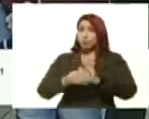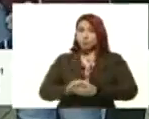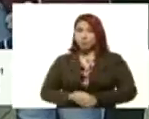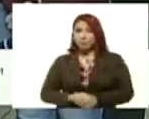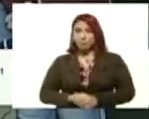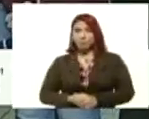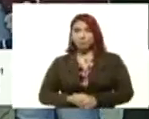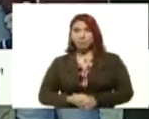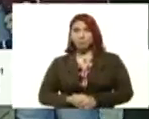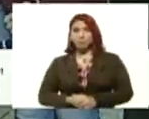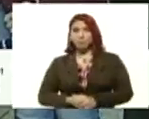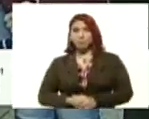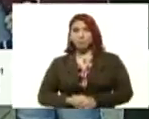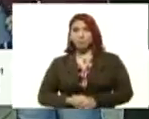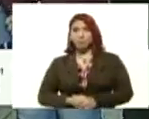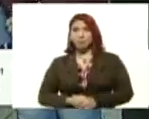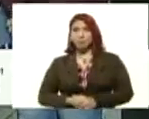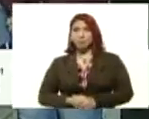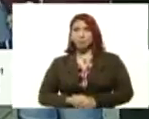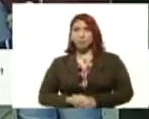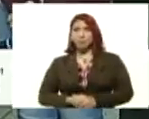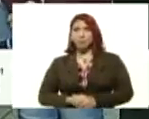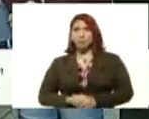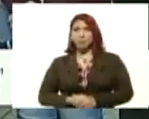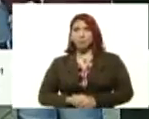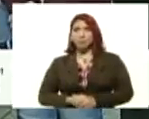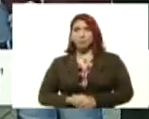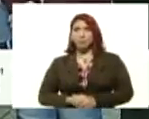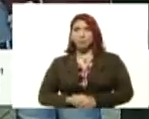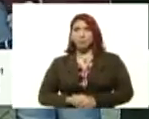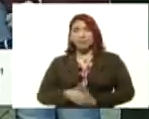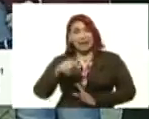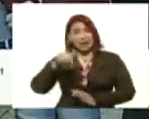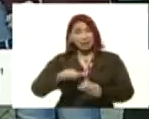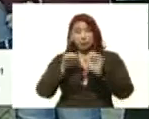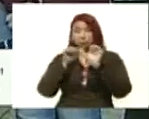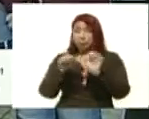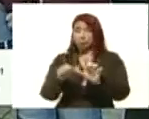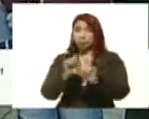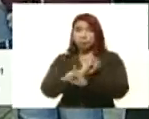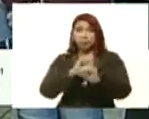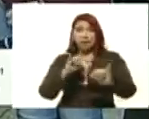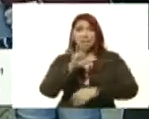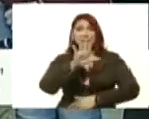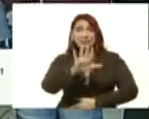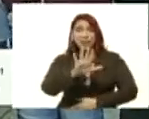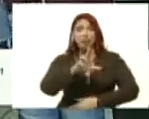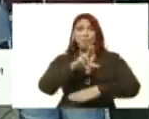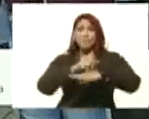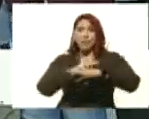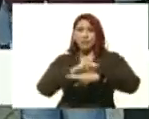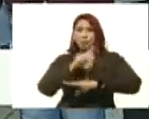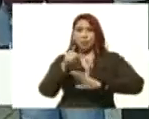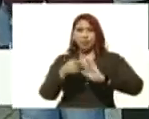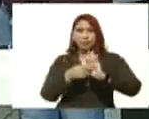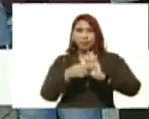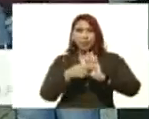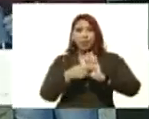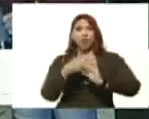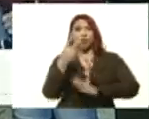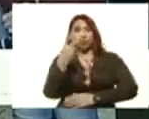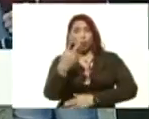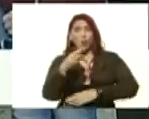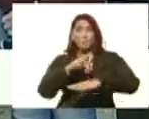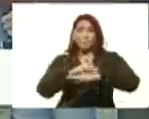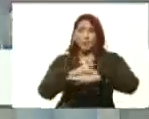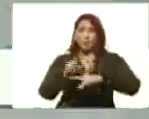cerrarlo cuando nosotros nos retiremos. No, no. Aquí ya se quedan 5 médicos generales, 2 pediatras,